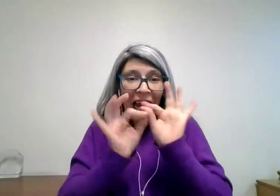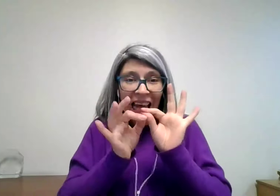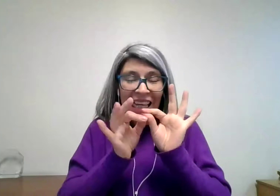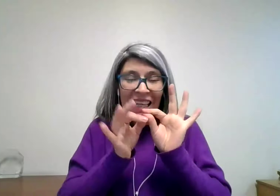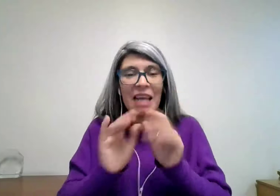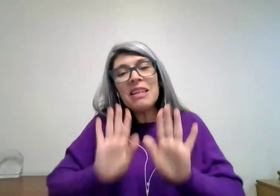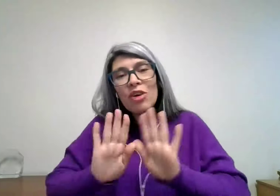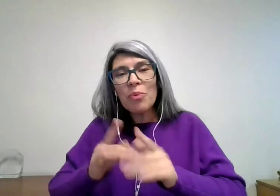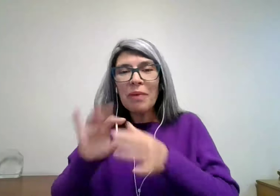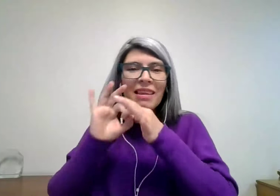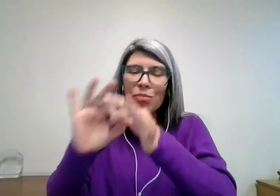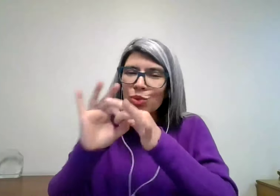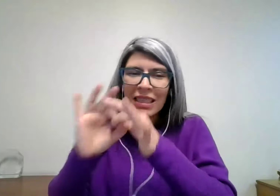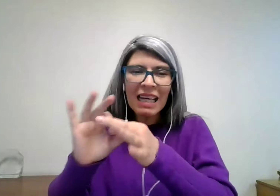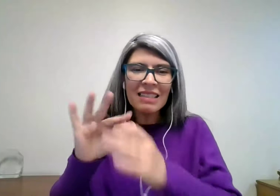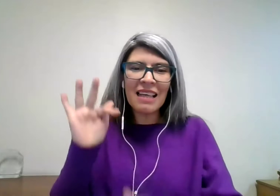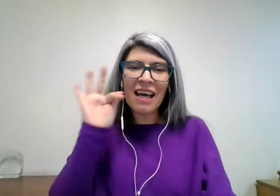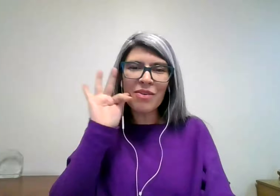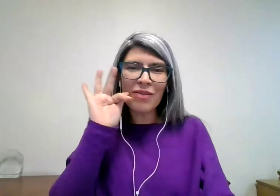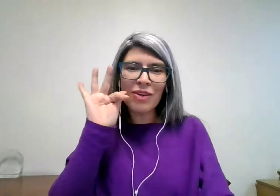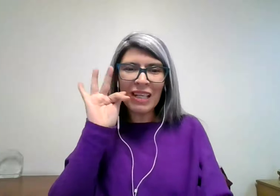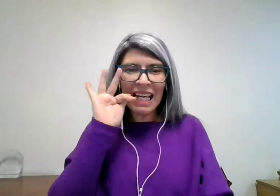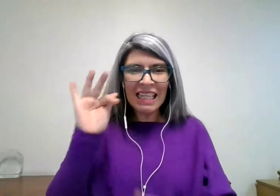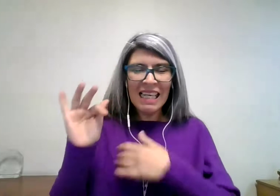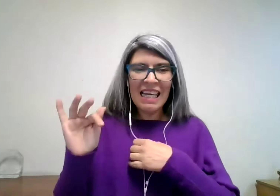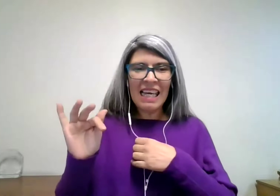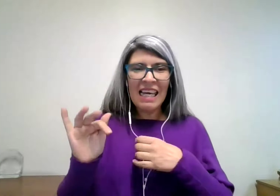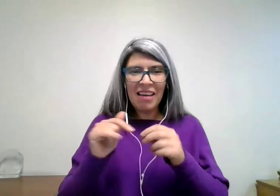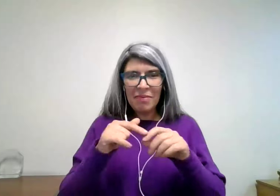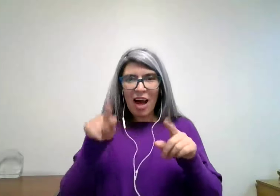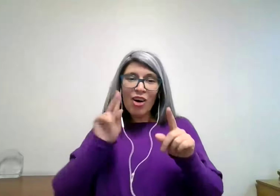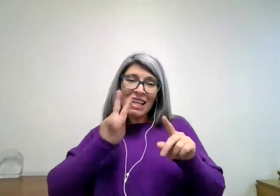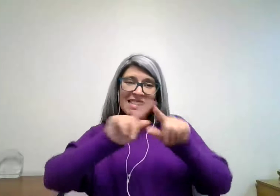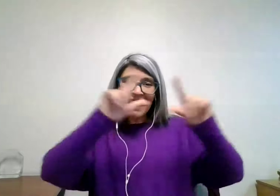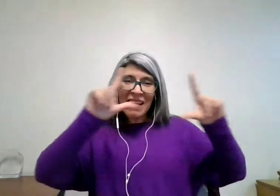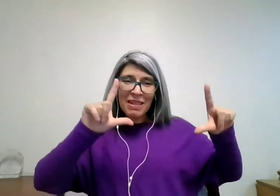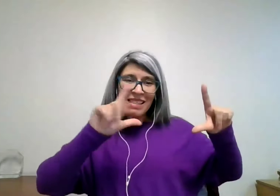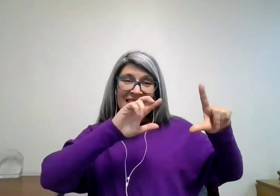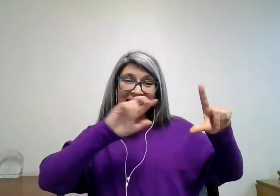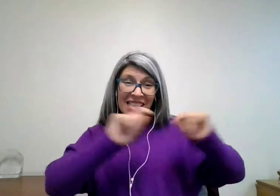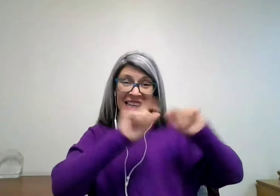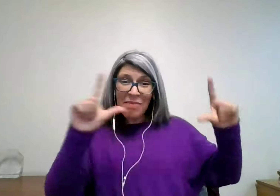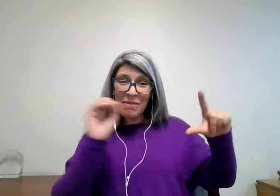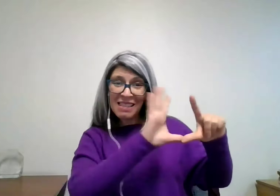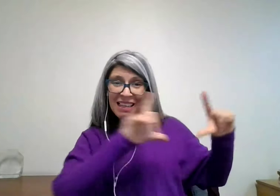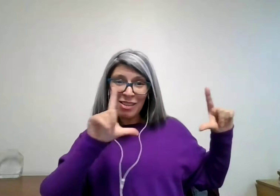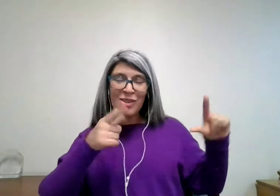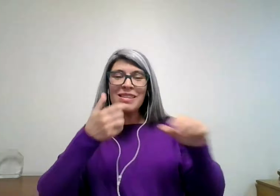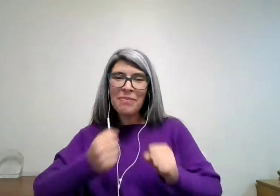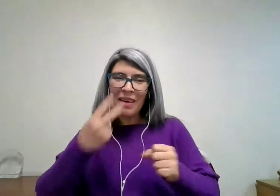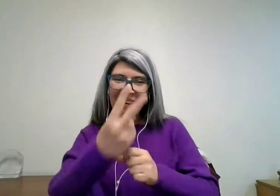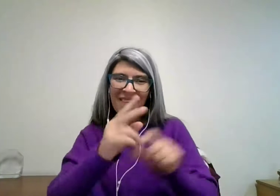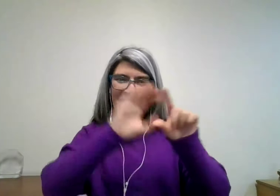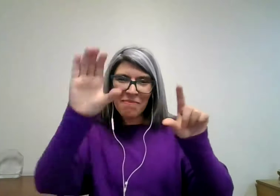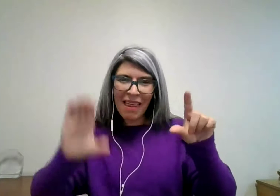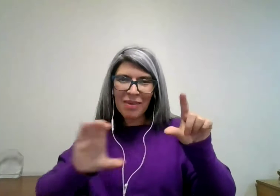Vamos a esperar a la intérprete. Bueno, por mientras, muchas gracias, Fabiola. Ahora sin la presentación